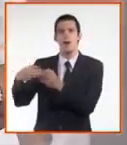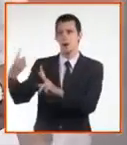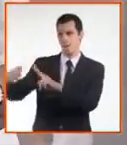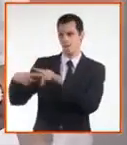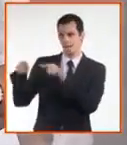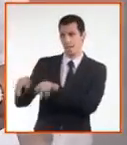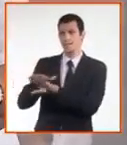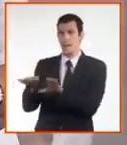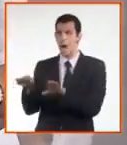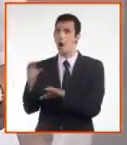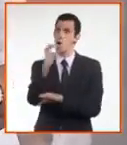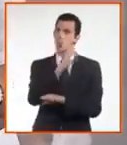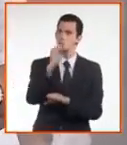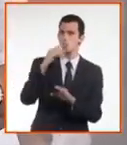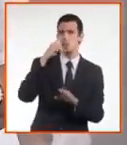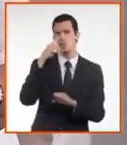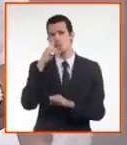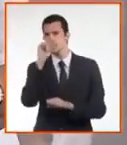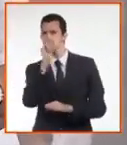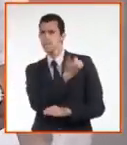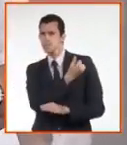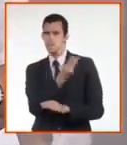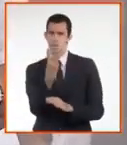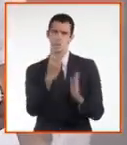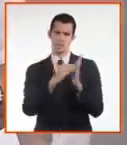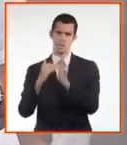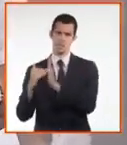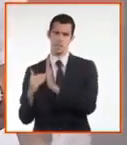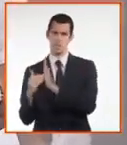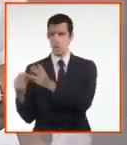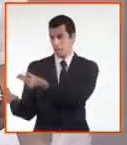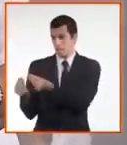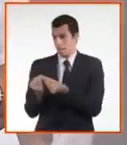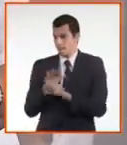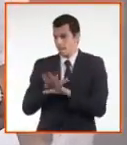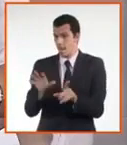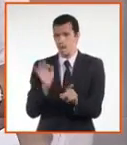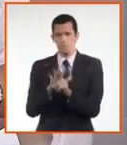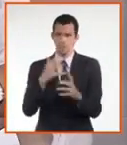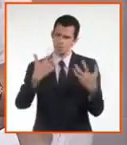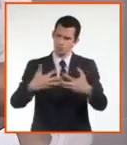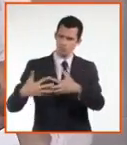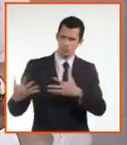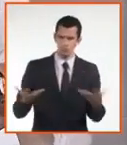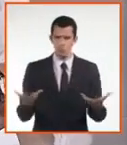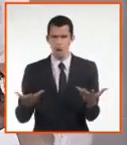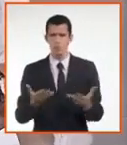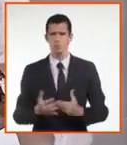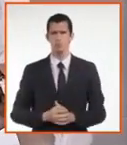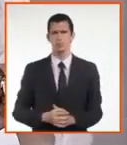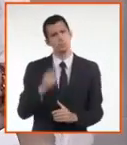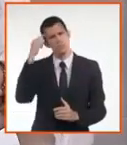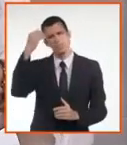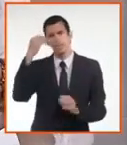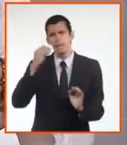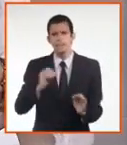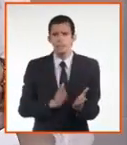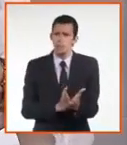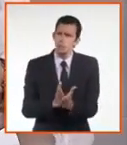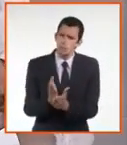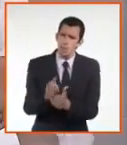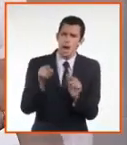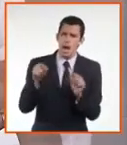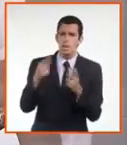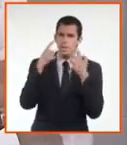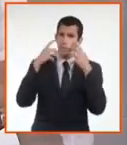y diciembre tres meses de cobertura es lo que tiene tendríamos pero estamos tratando de darle continuidad a esa materia